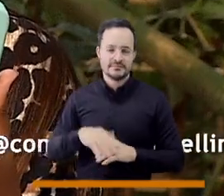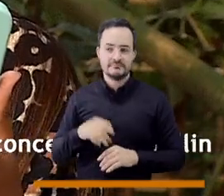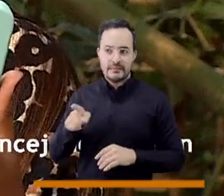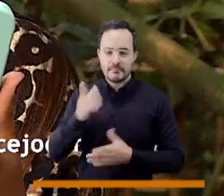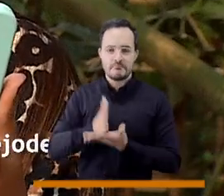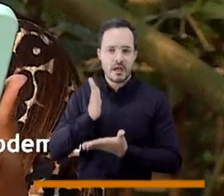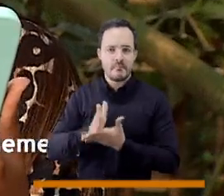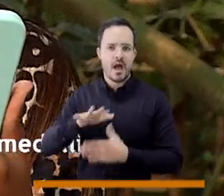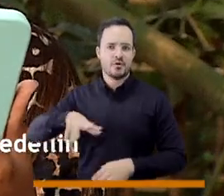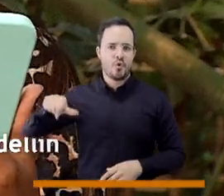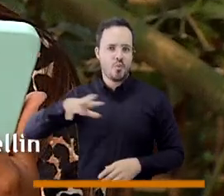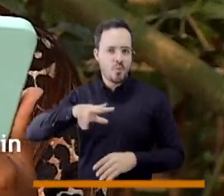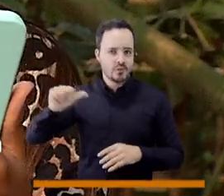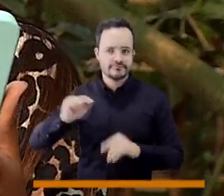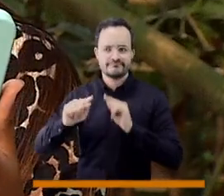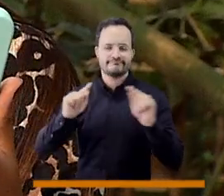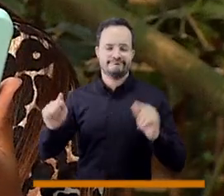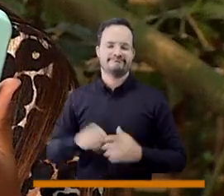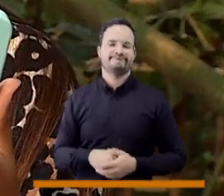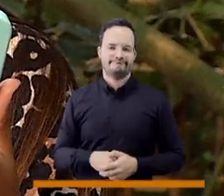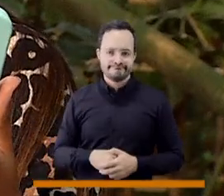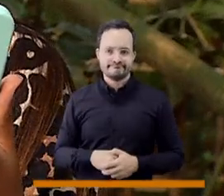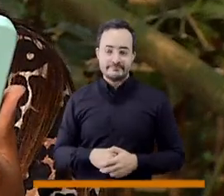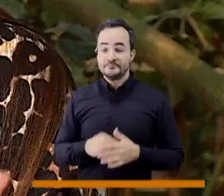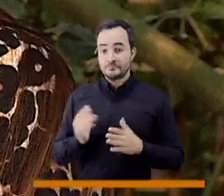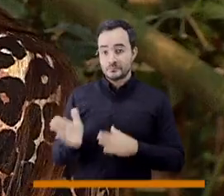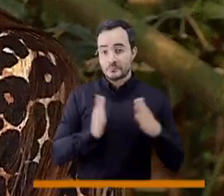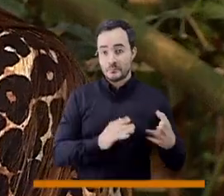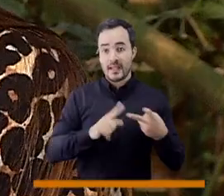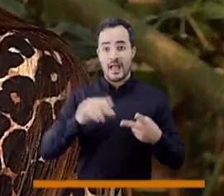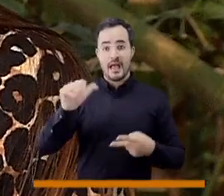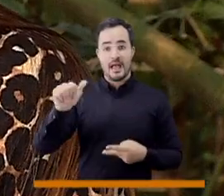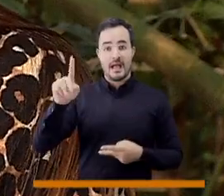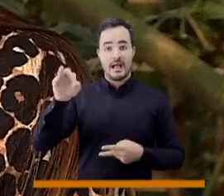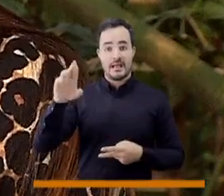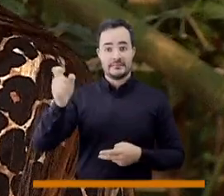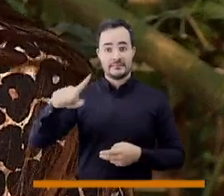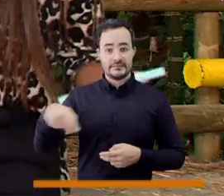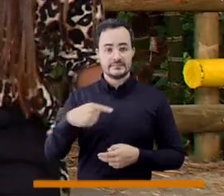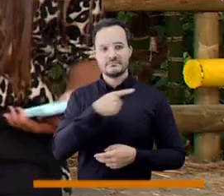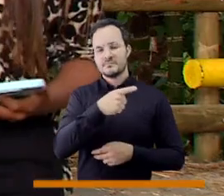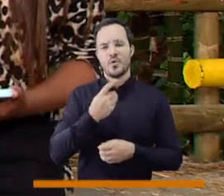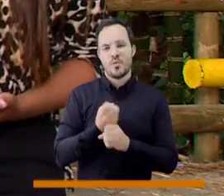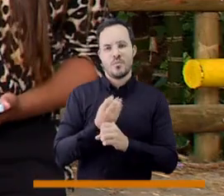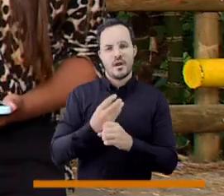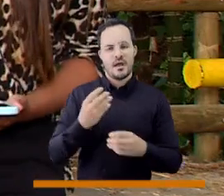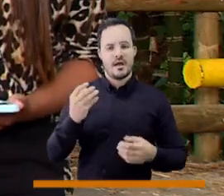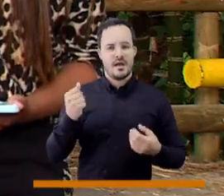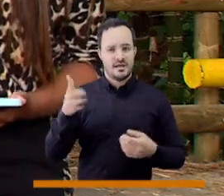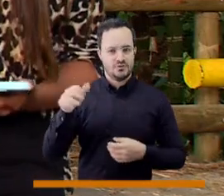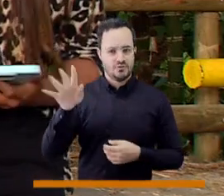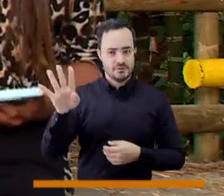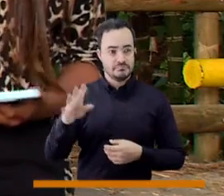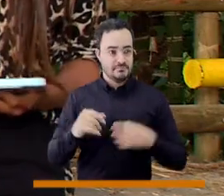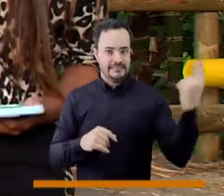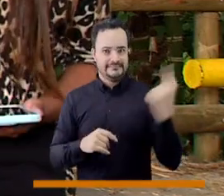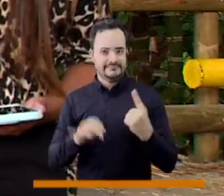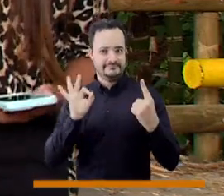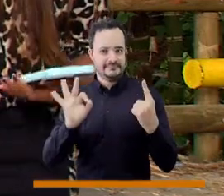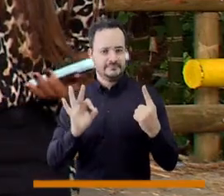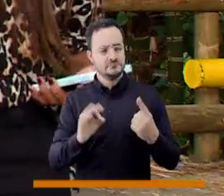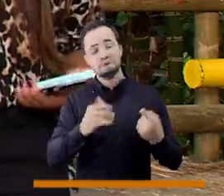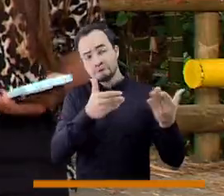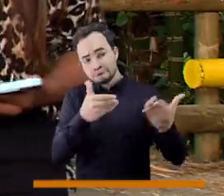visto extranjeros, pero más que todo venezolanos, y han habido casos más frecuentes de robos en la zona. Además, nos encontramos con Andrés